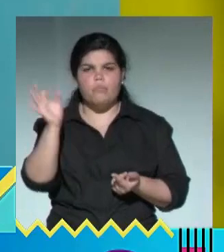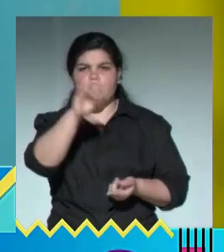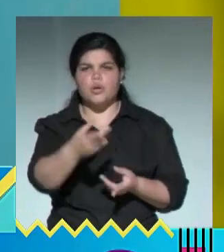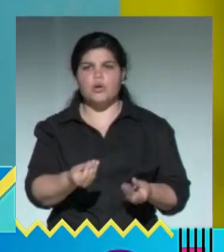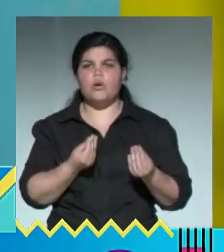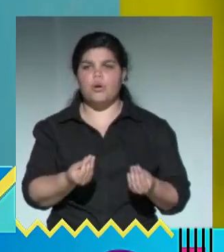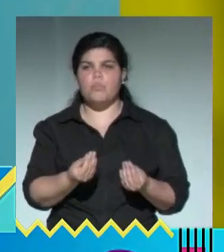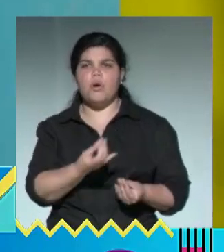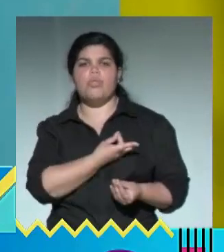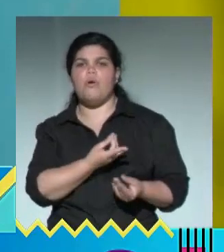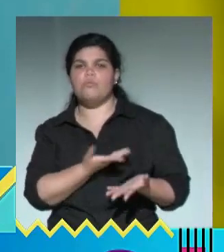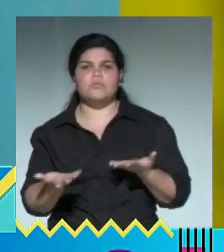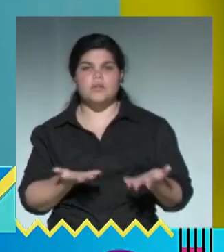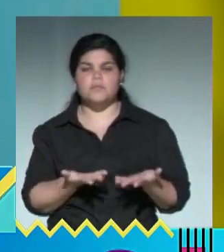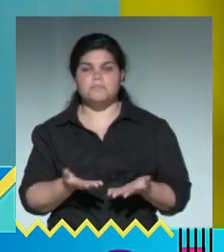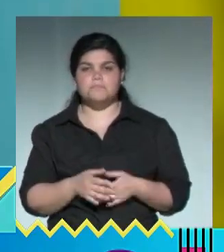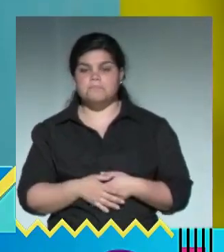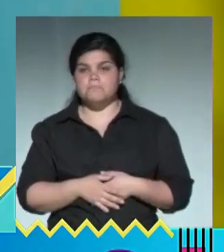preguntar por si la provincia hoy está,